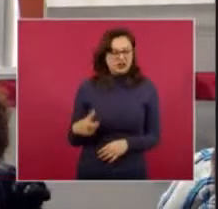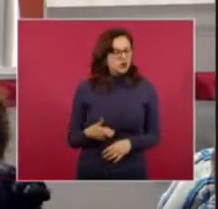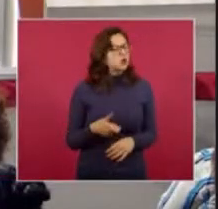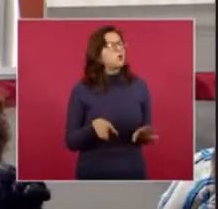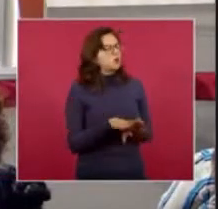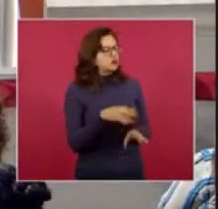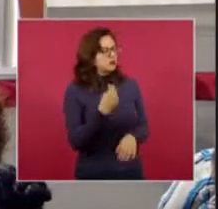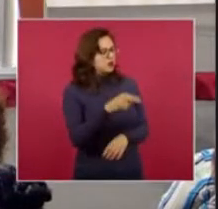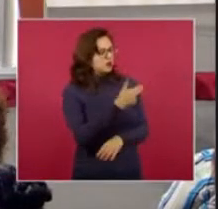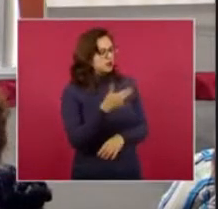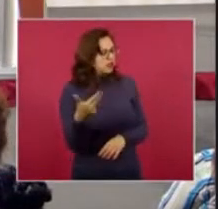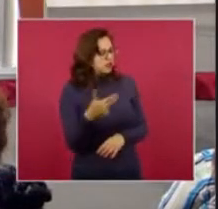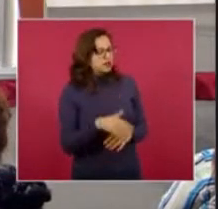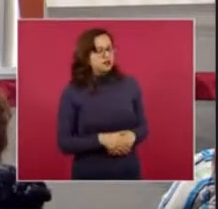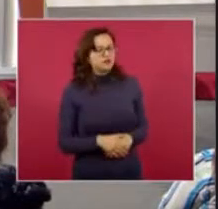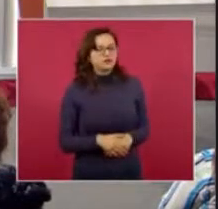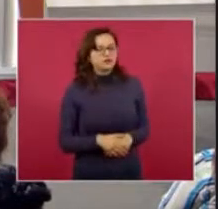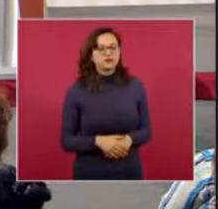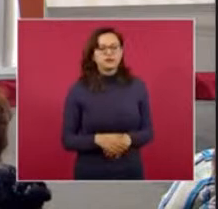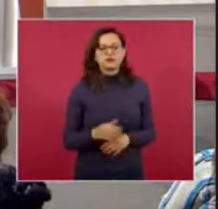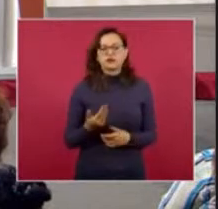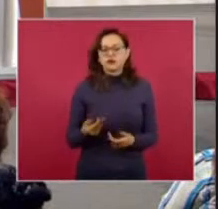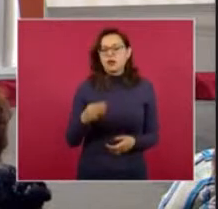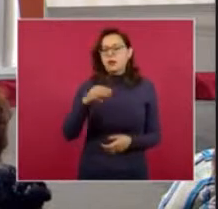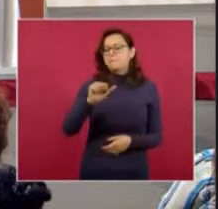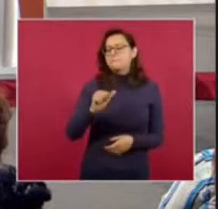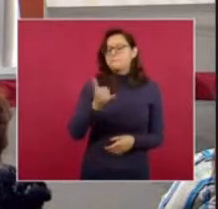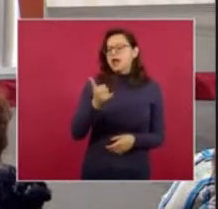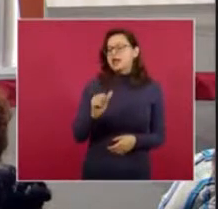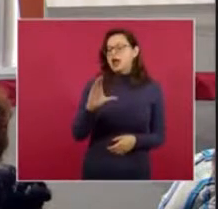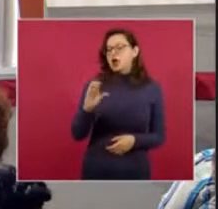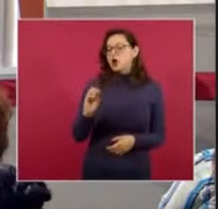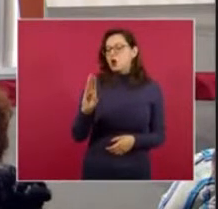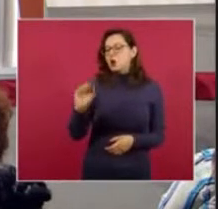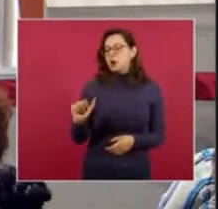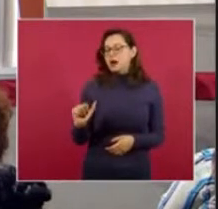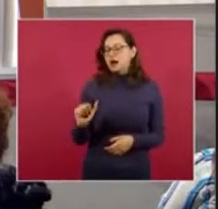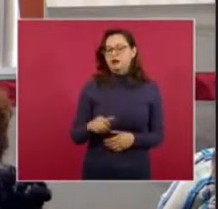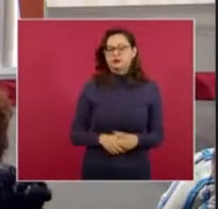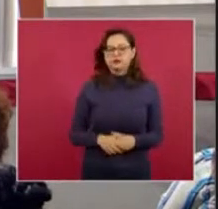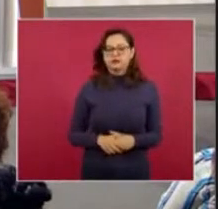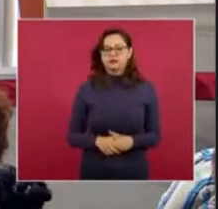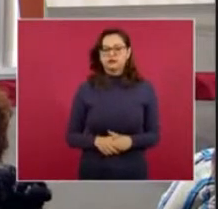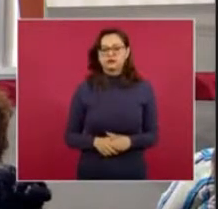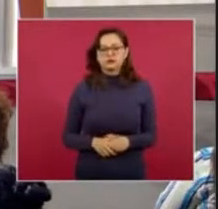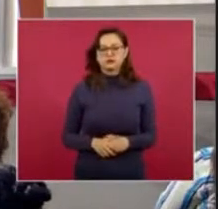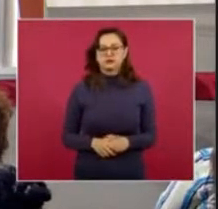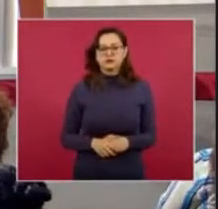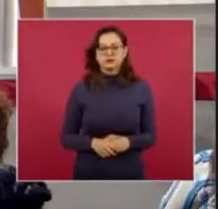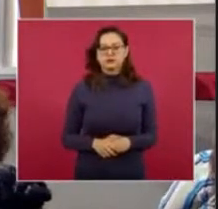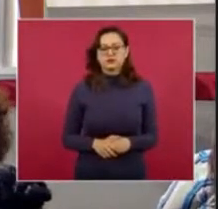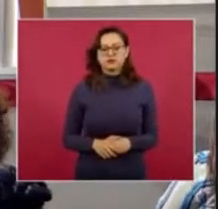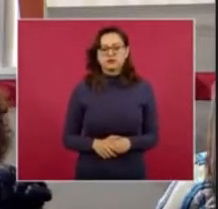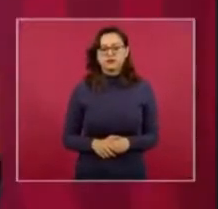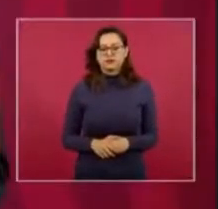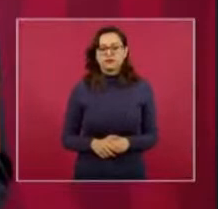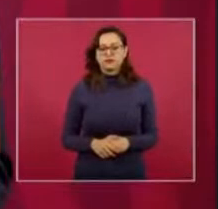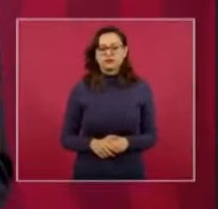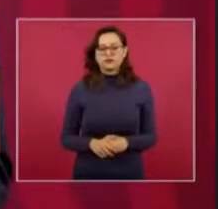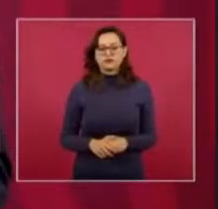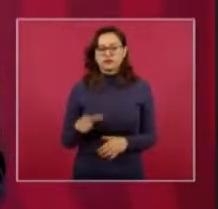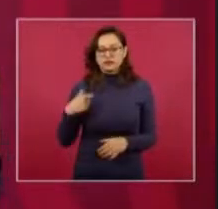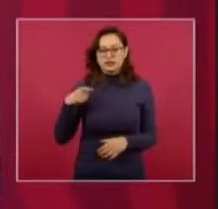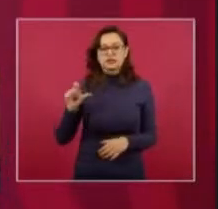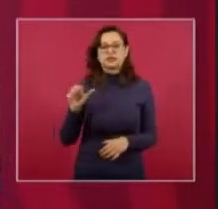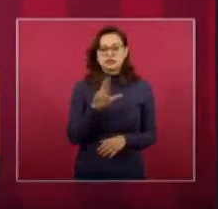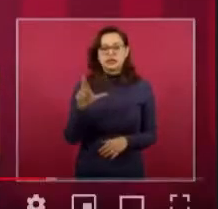hotel complejo hotelero en mayakobá ma jian mayakobá mayakobá y acaba quintana